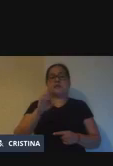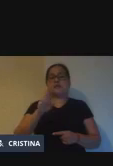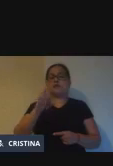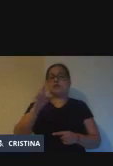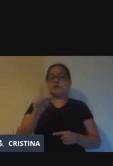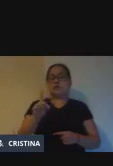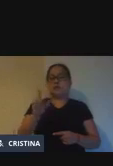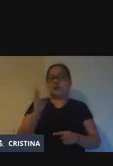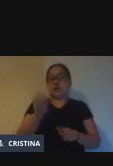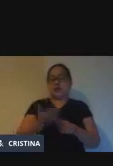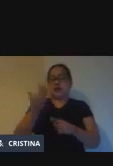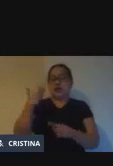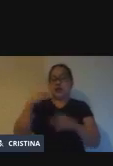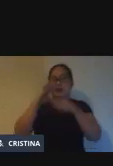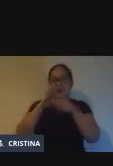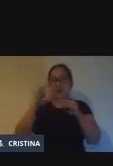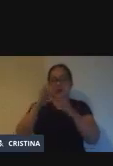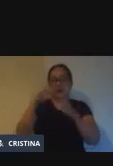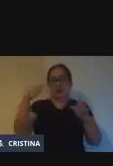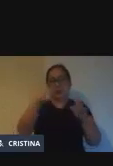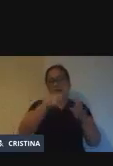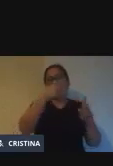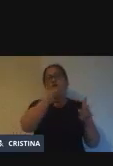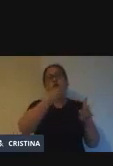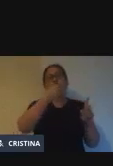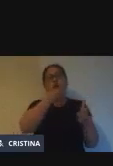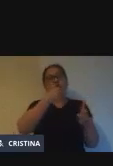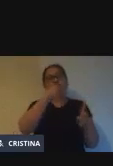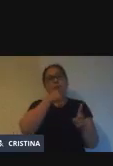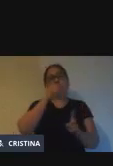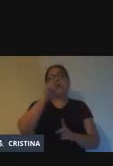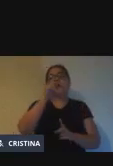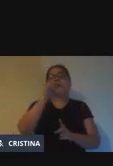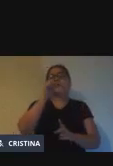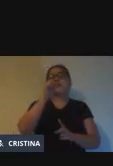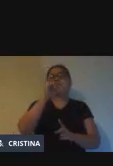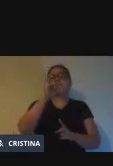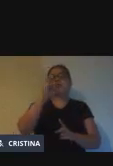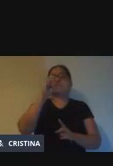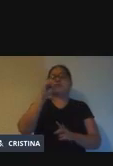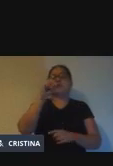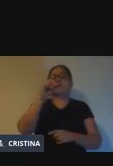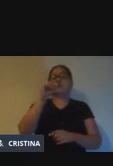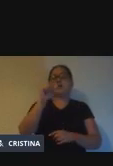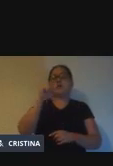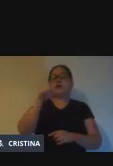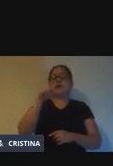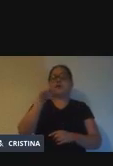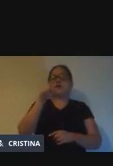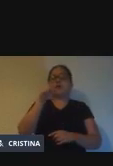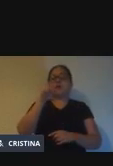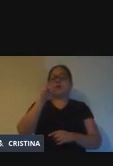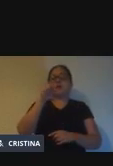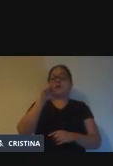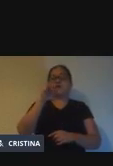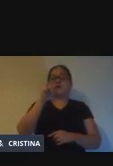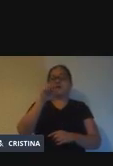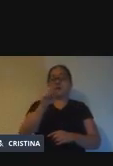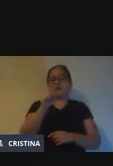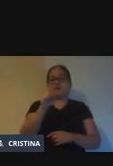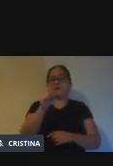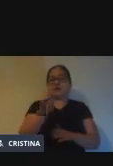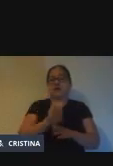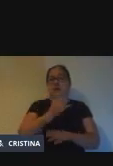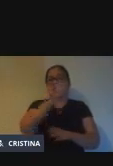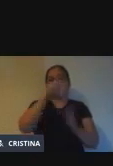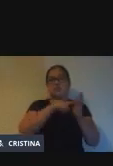esto, porque bueno, pues es el padre del psicoanálisis. Y él en su momento habló por primera vez, me parece que fue en 1985, donde